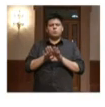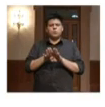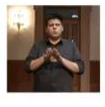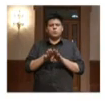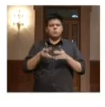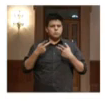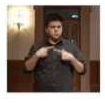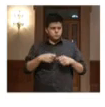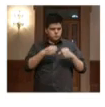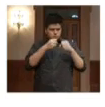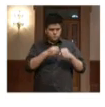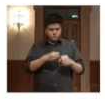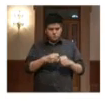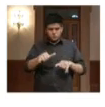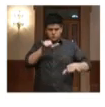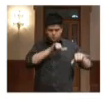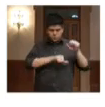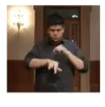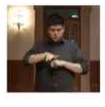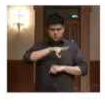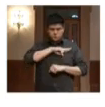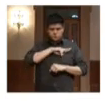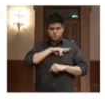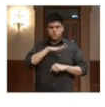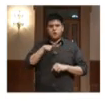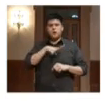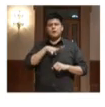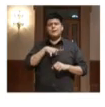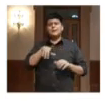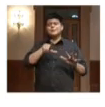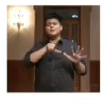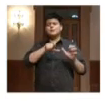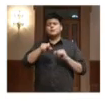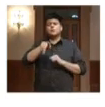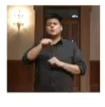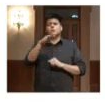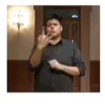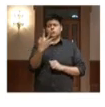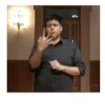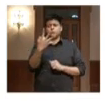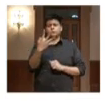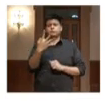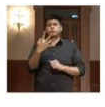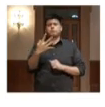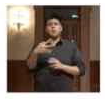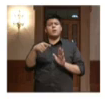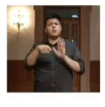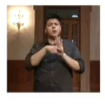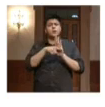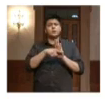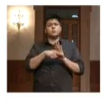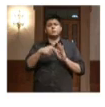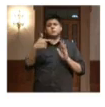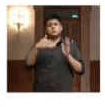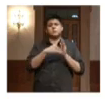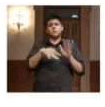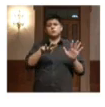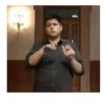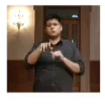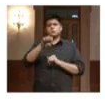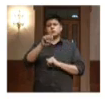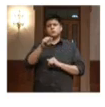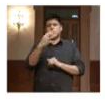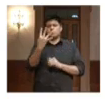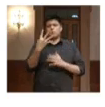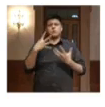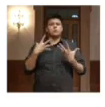casos confirmados por laboratorios privados son 744, los negativos 7.969 y un